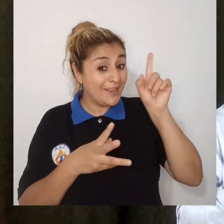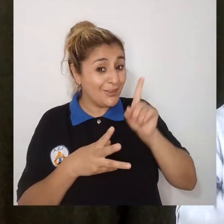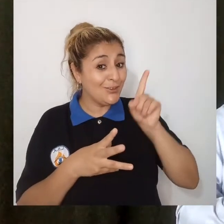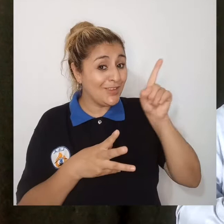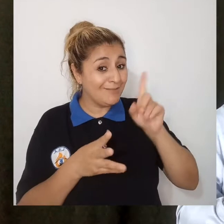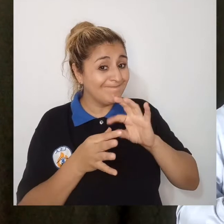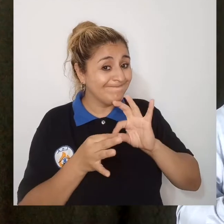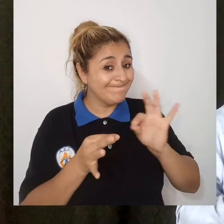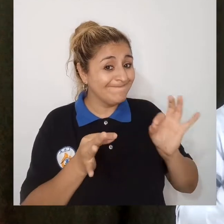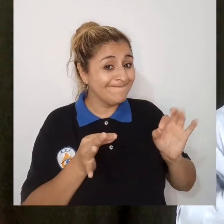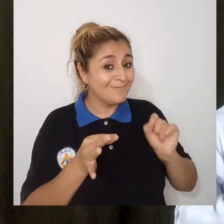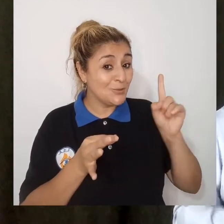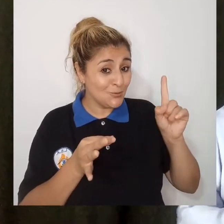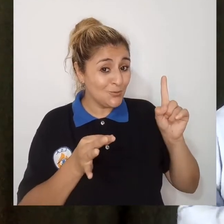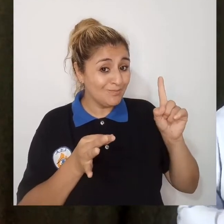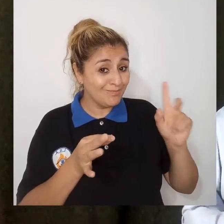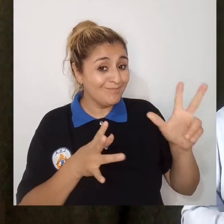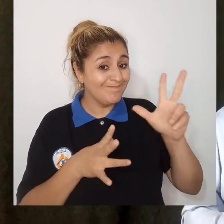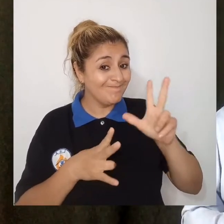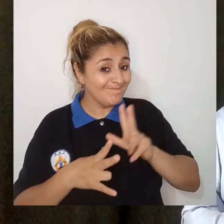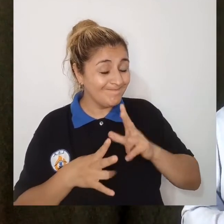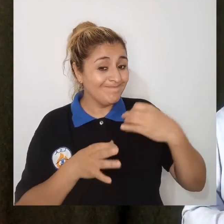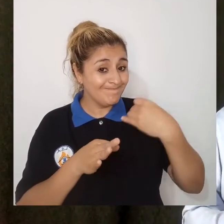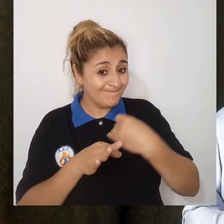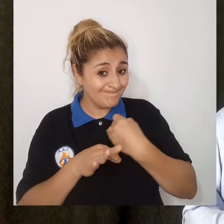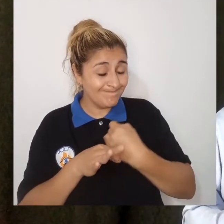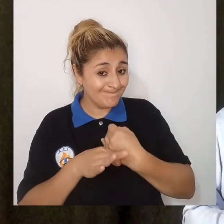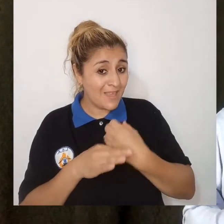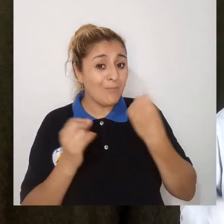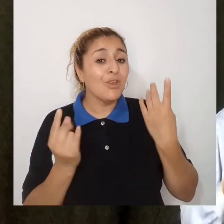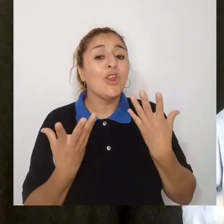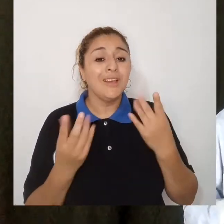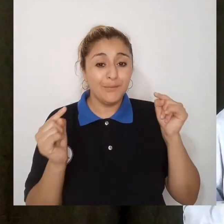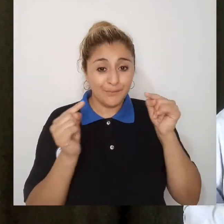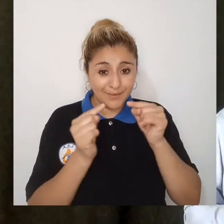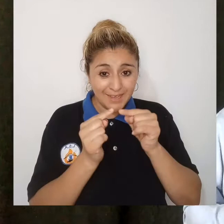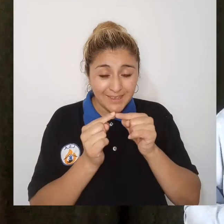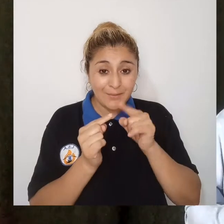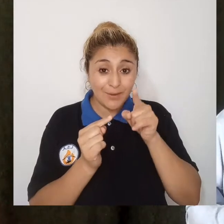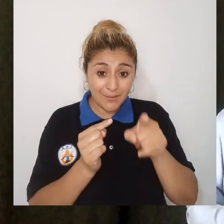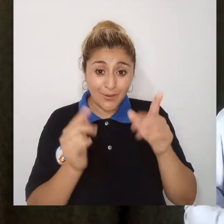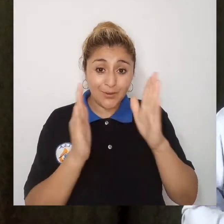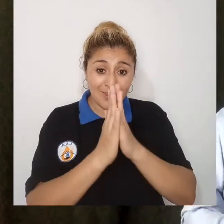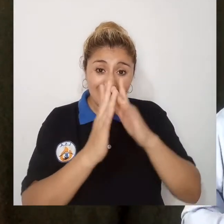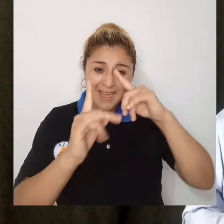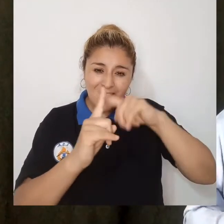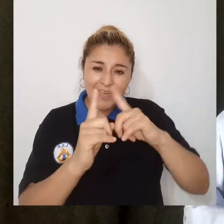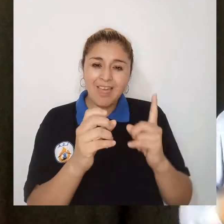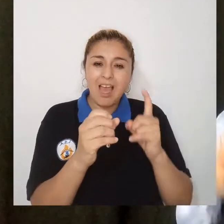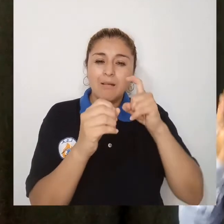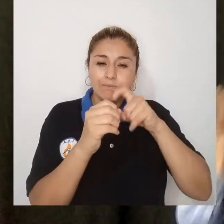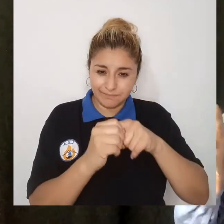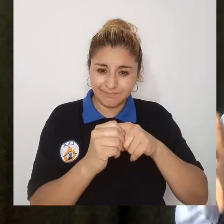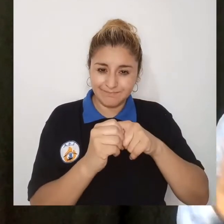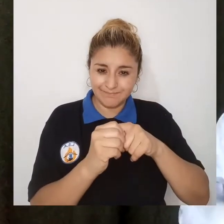para poder vivir una plenitud como iglesia de acuerdo a los tiempos dios te bendiga te